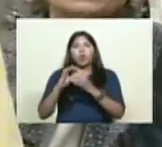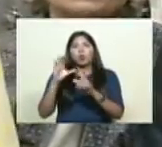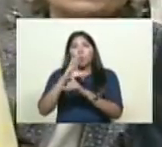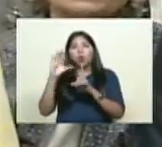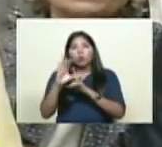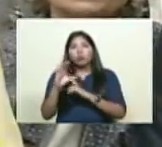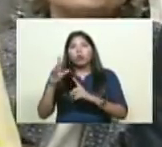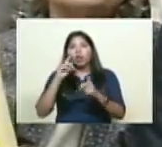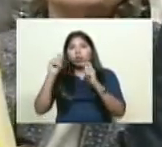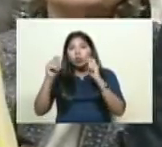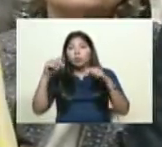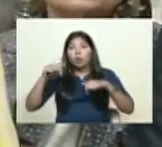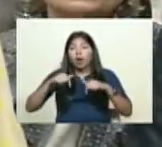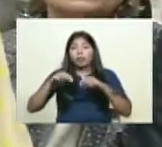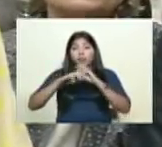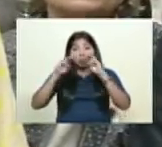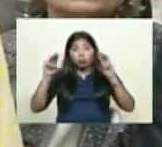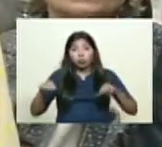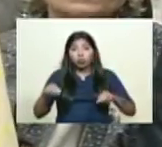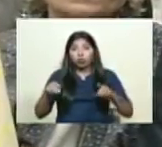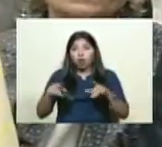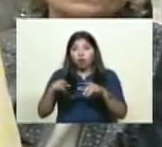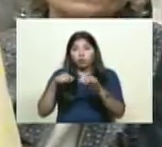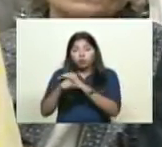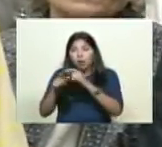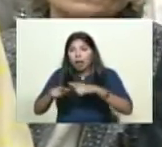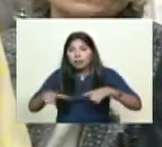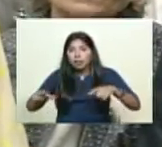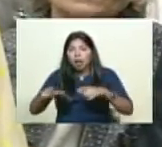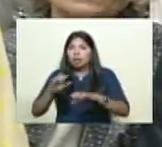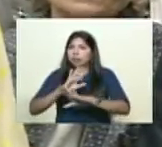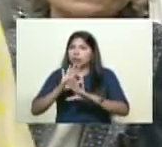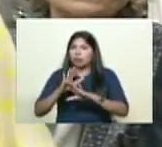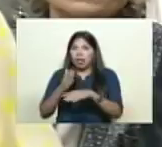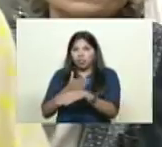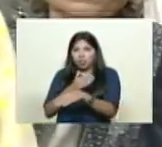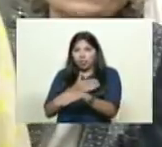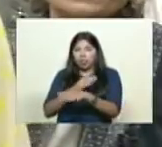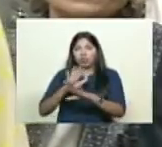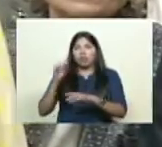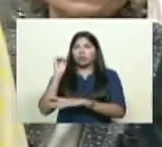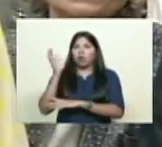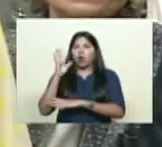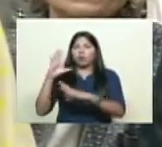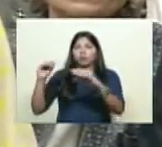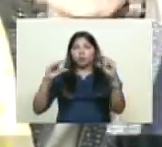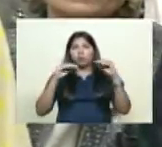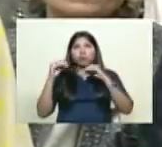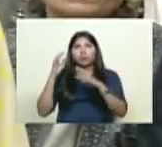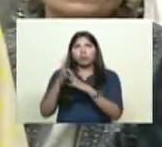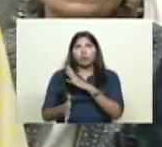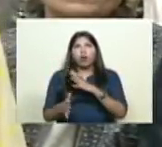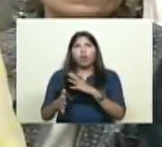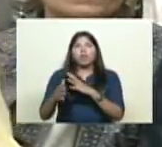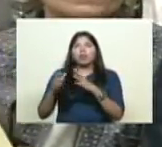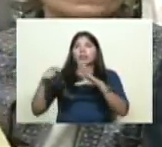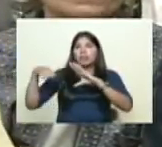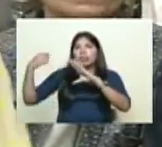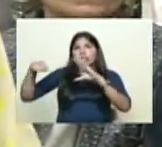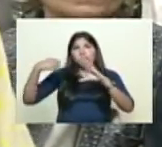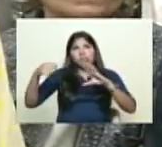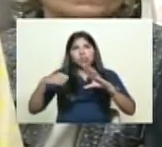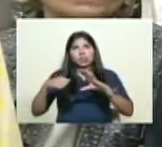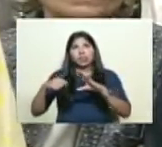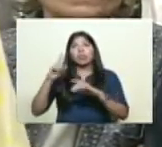sala Jacinto Combi del Museo de Ciencias de Caracas, donde hace pocos minutos culminó un conversatorio constituyente cinematográfico.